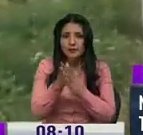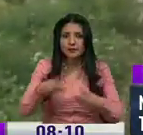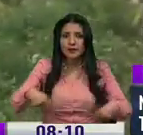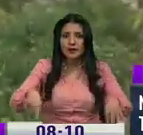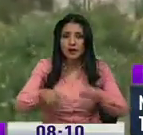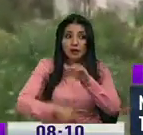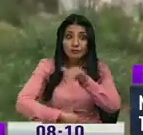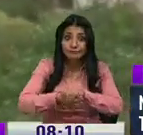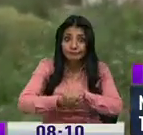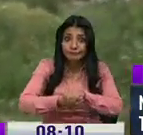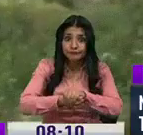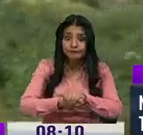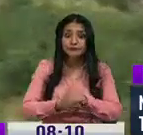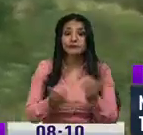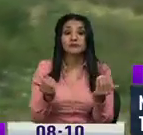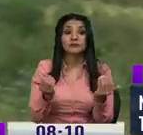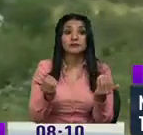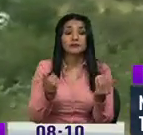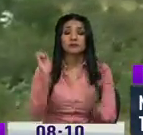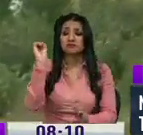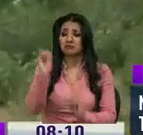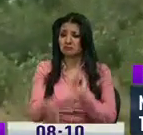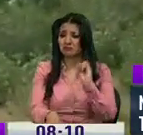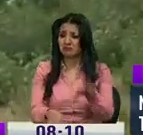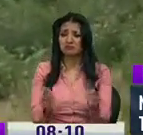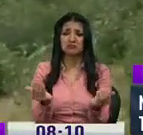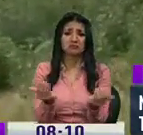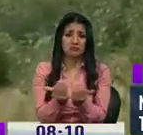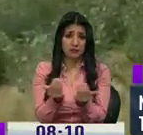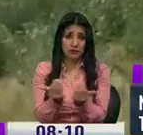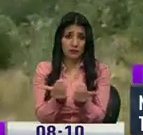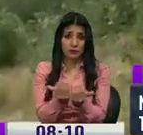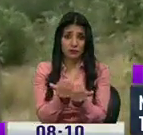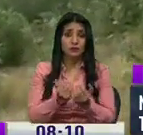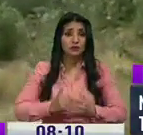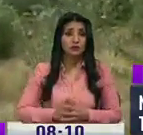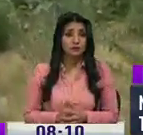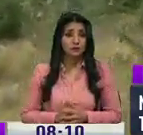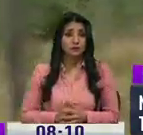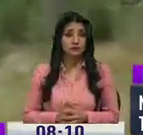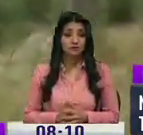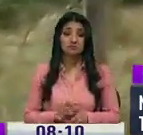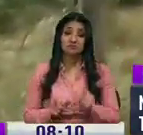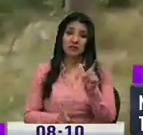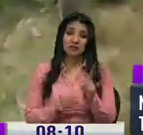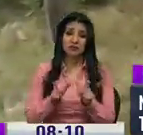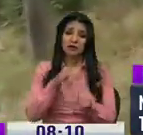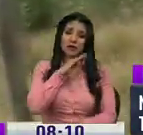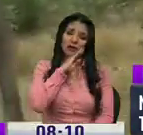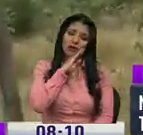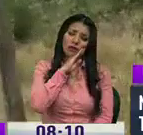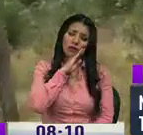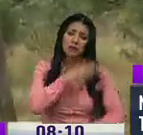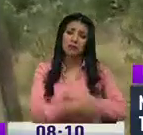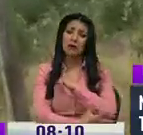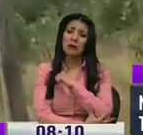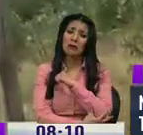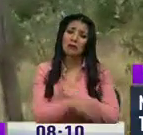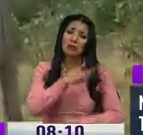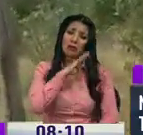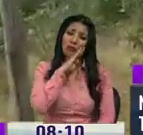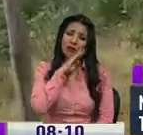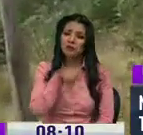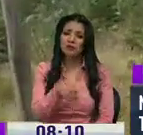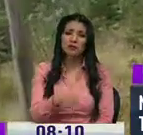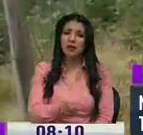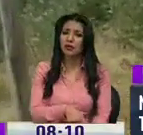esconde. El basurero es un total y gente indigente durmiendo aquí, que es, ya cogió